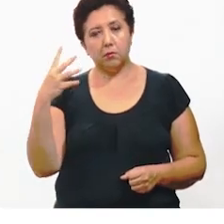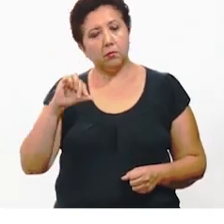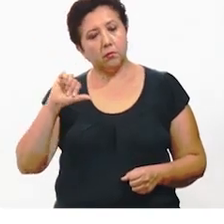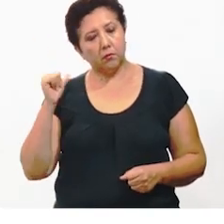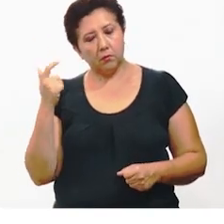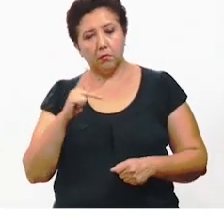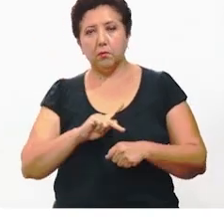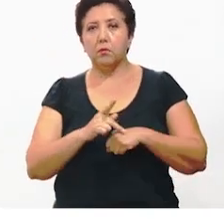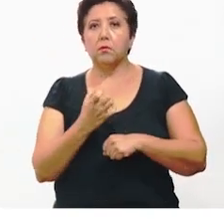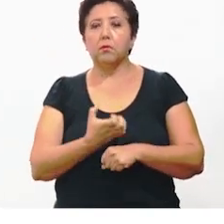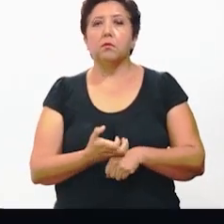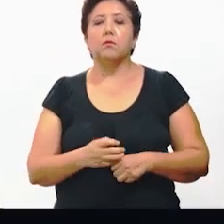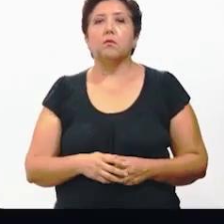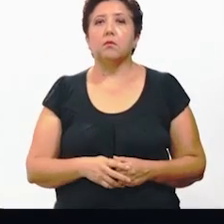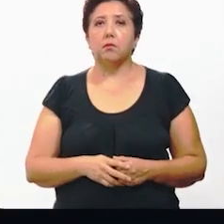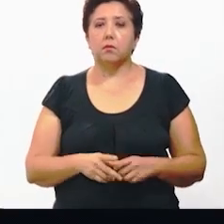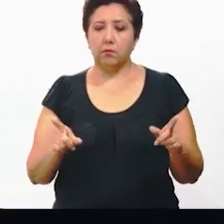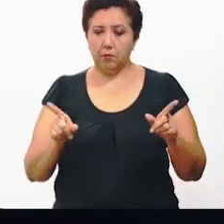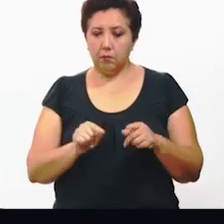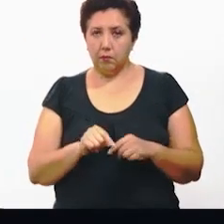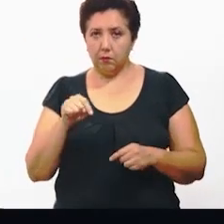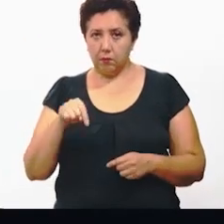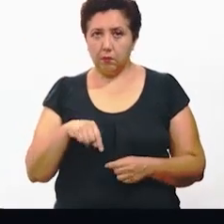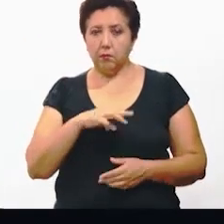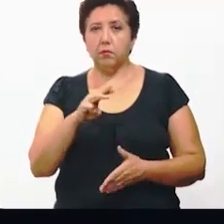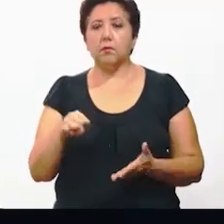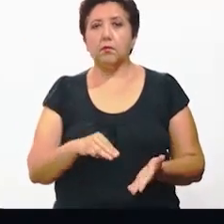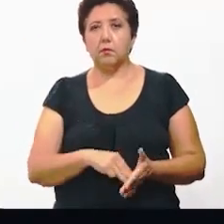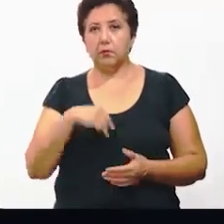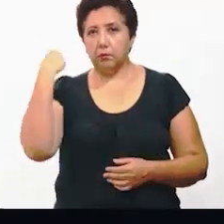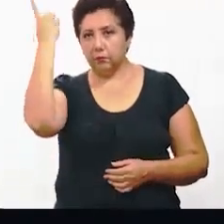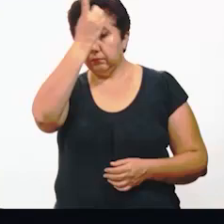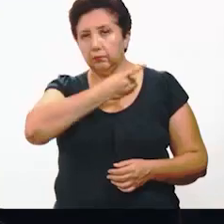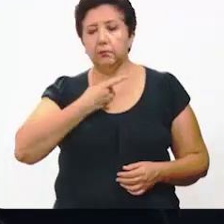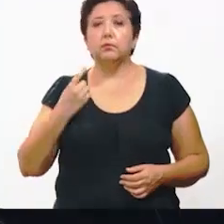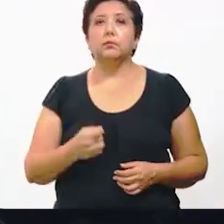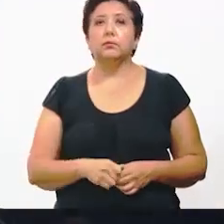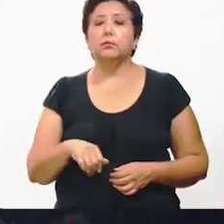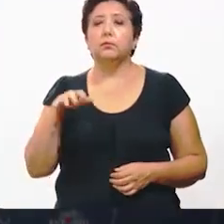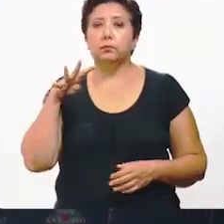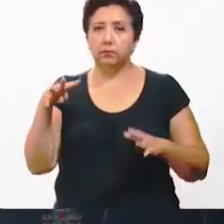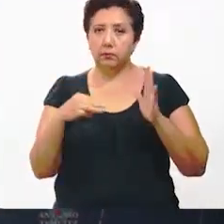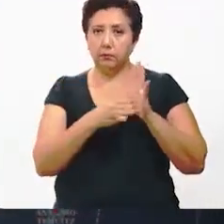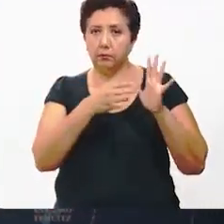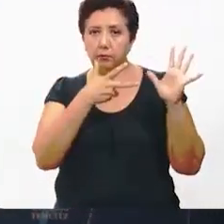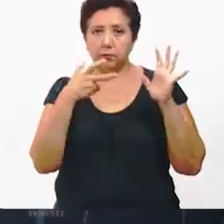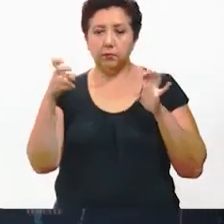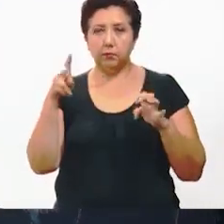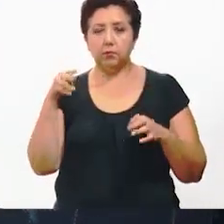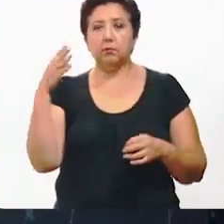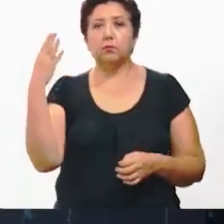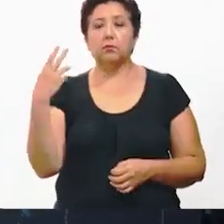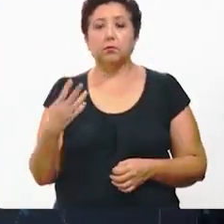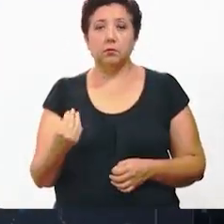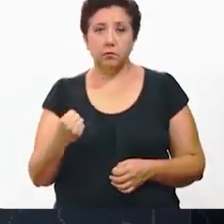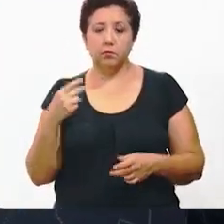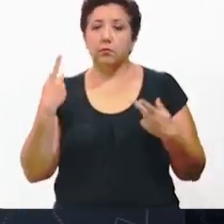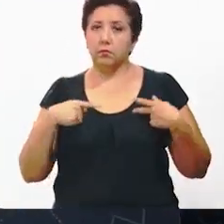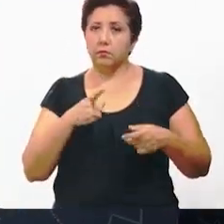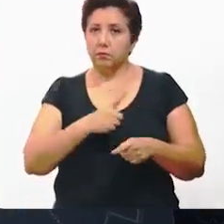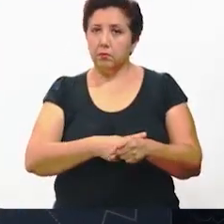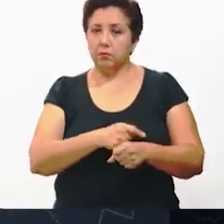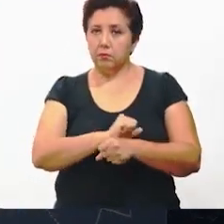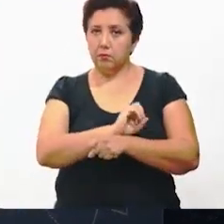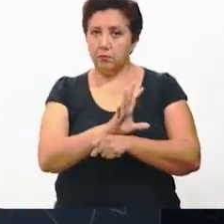son de otro país u otro estado. Específicamente, en Mérida se han diagnosticado 19.889 personas contagiadas